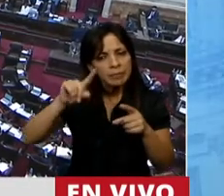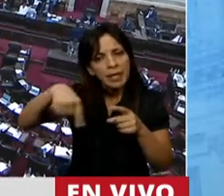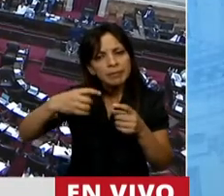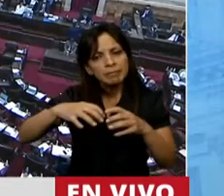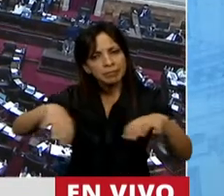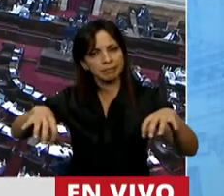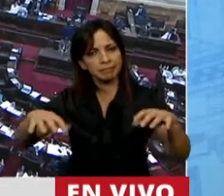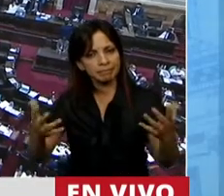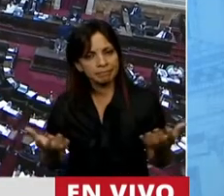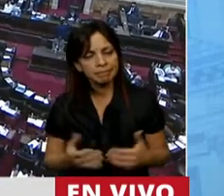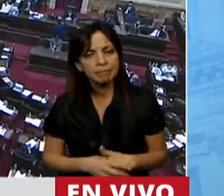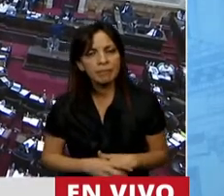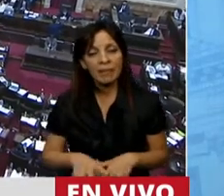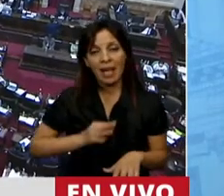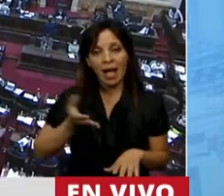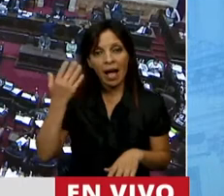En